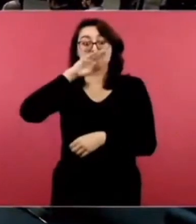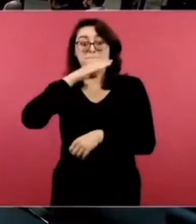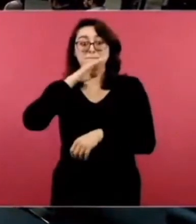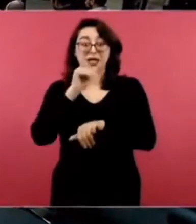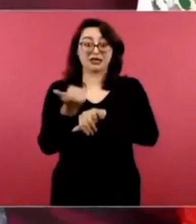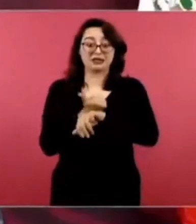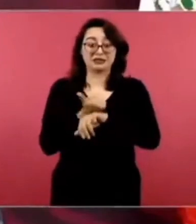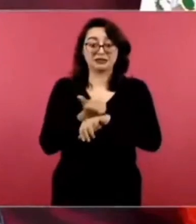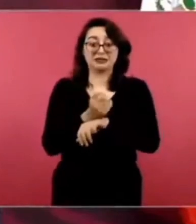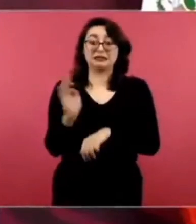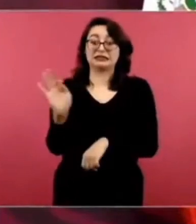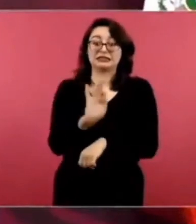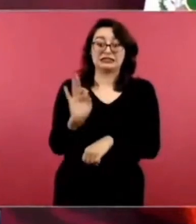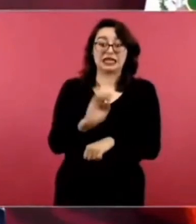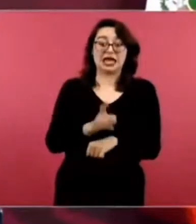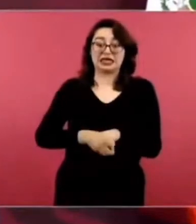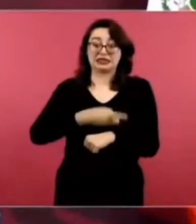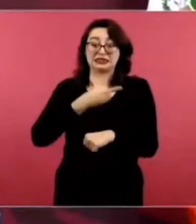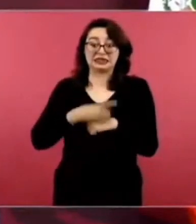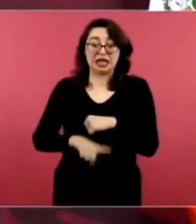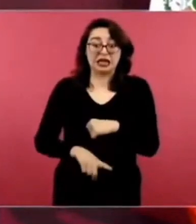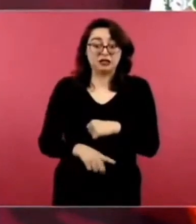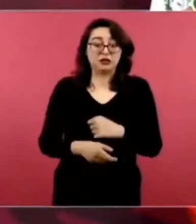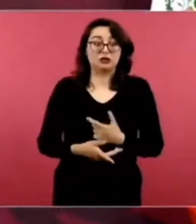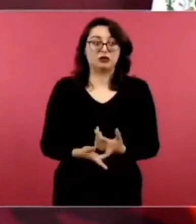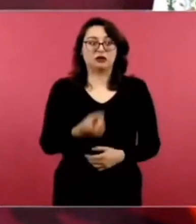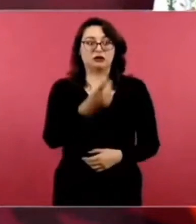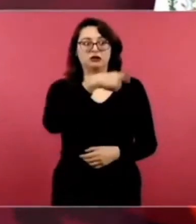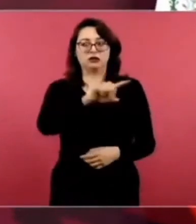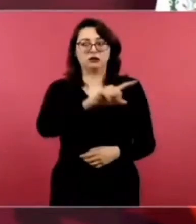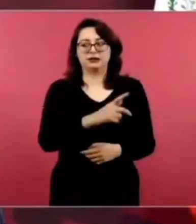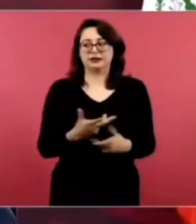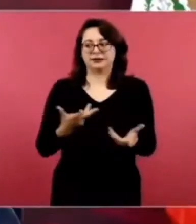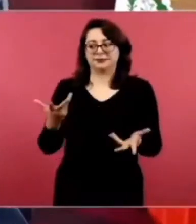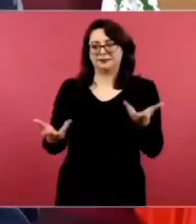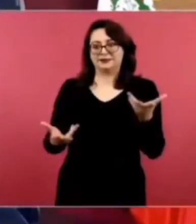Y por encima del interés